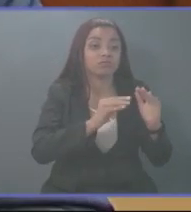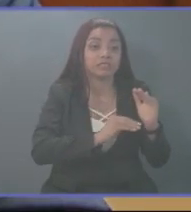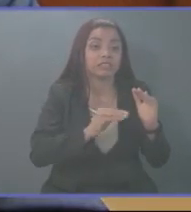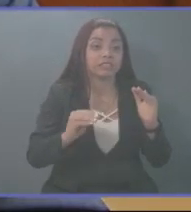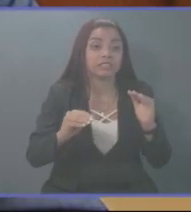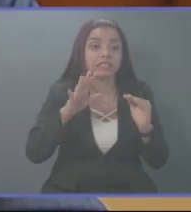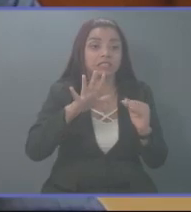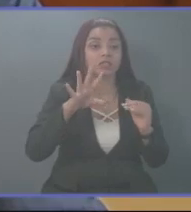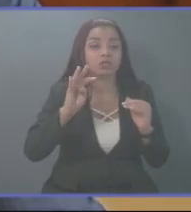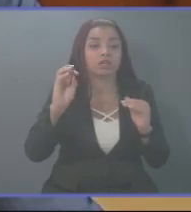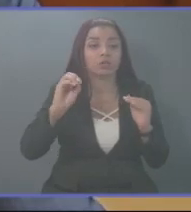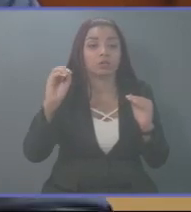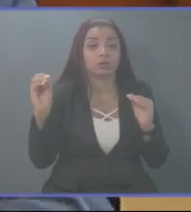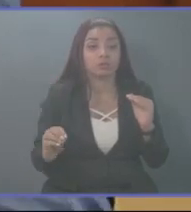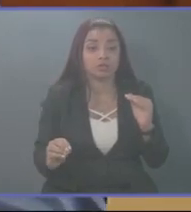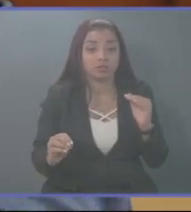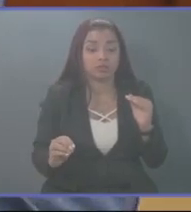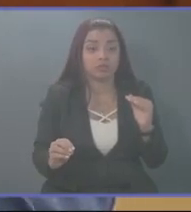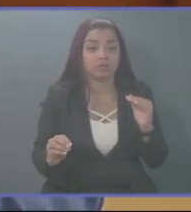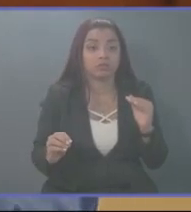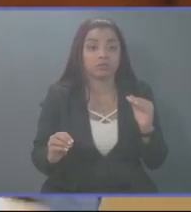54%.